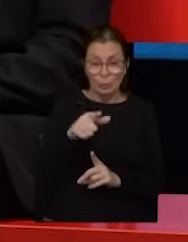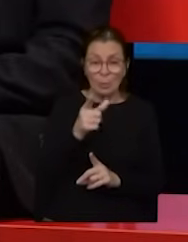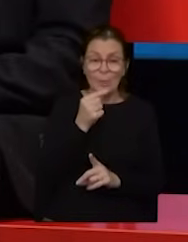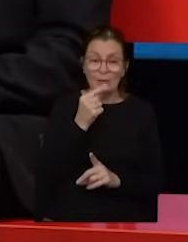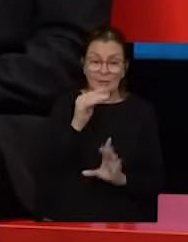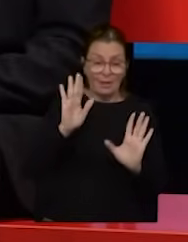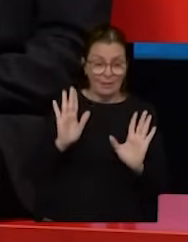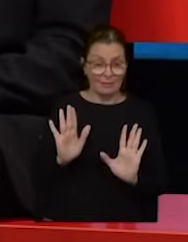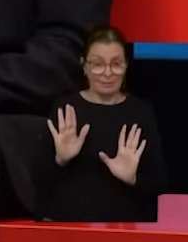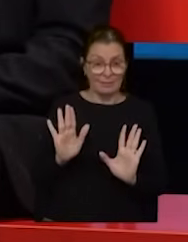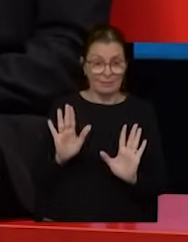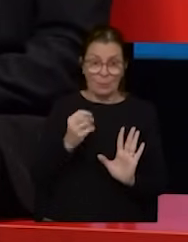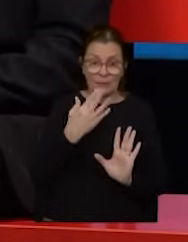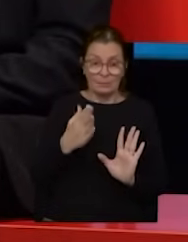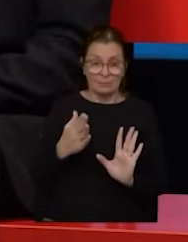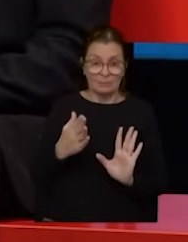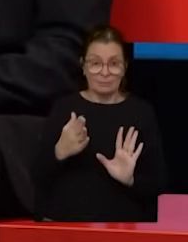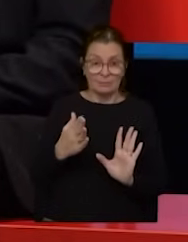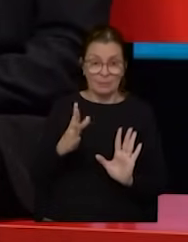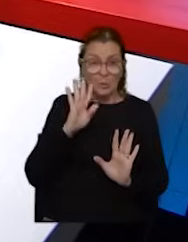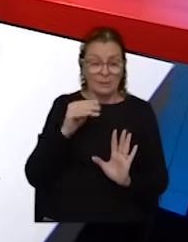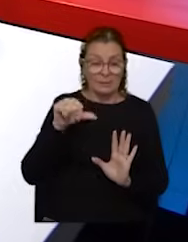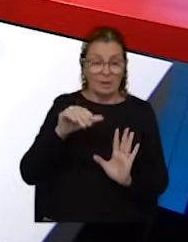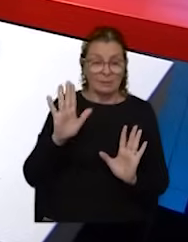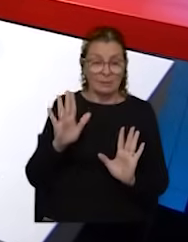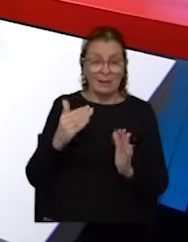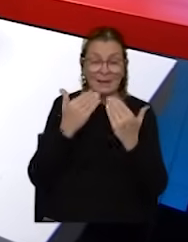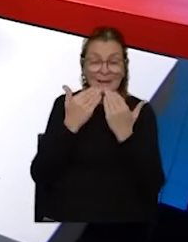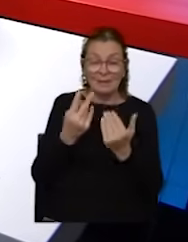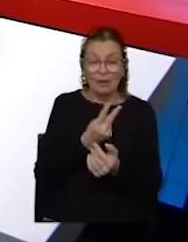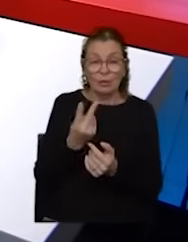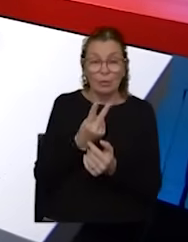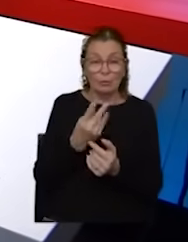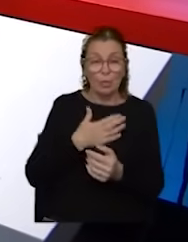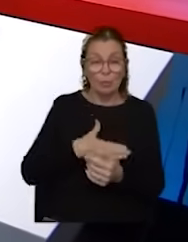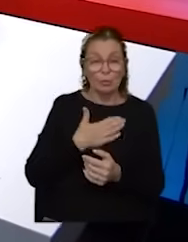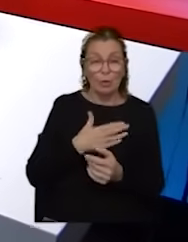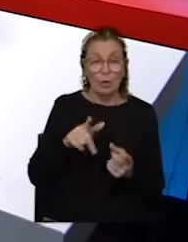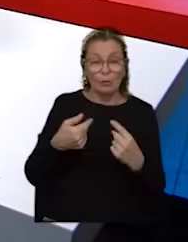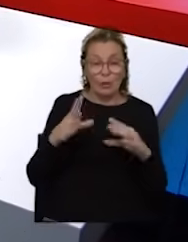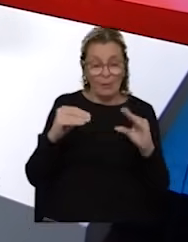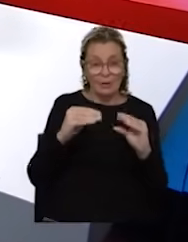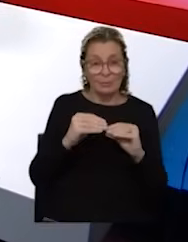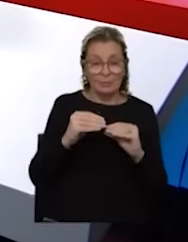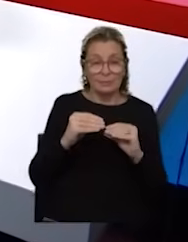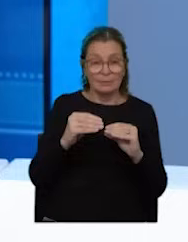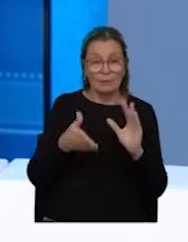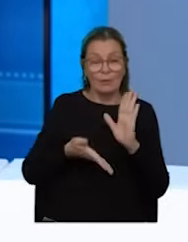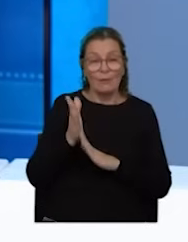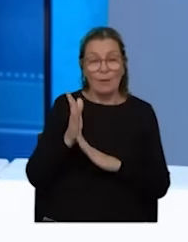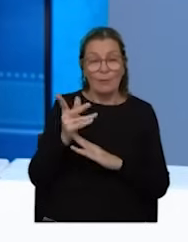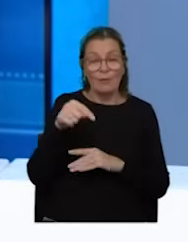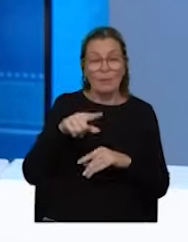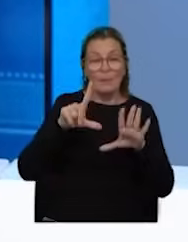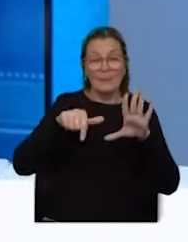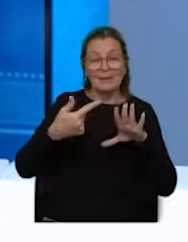Ejecutivo bueno fenómeno no me parece mal Antonio Martín Gracias eh gusto la seguimos en otro momento no nos vamos eh volvemos